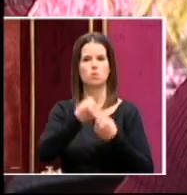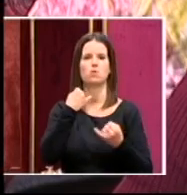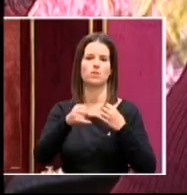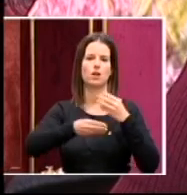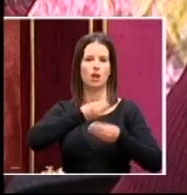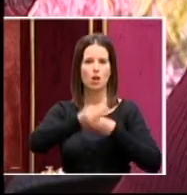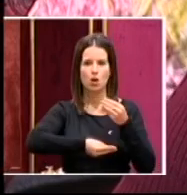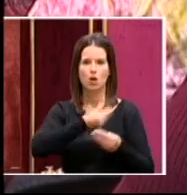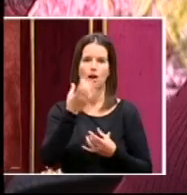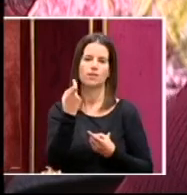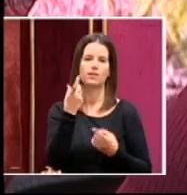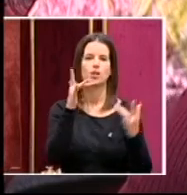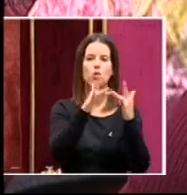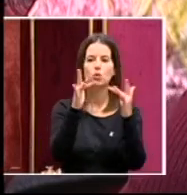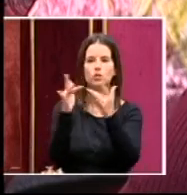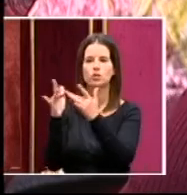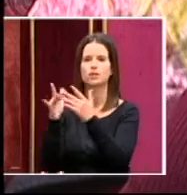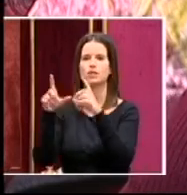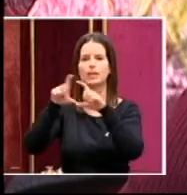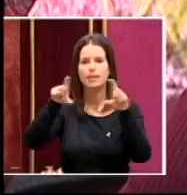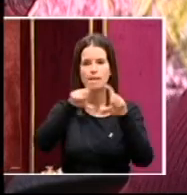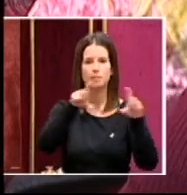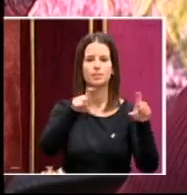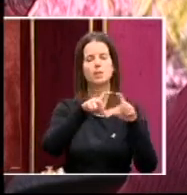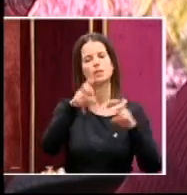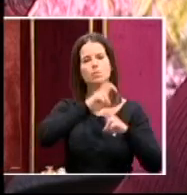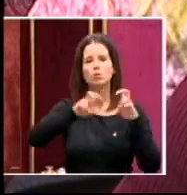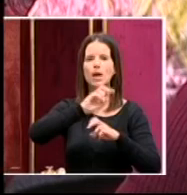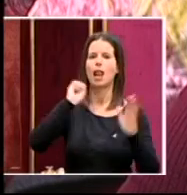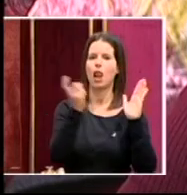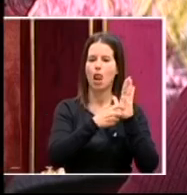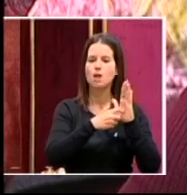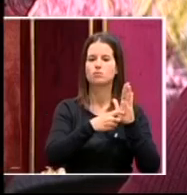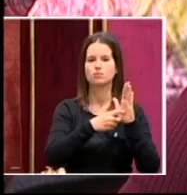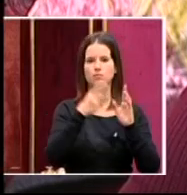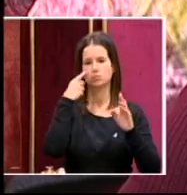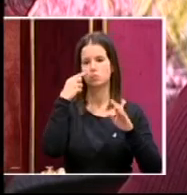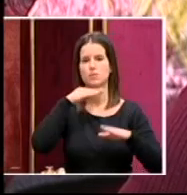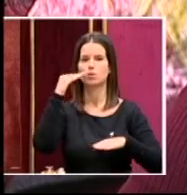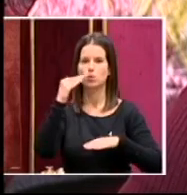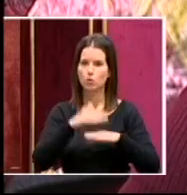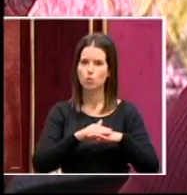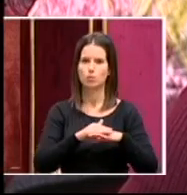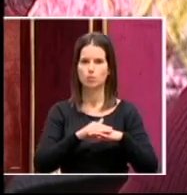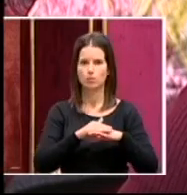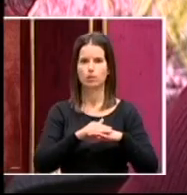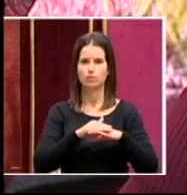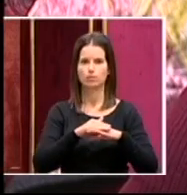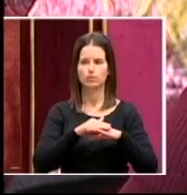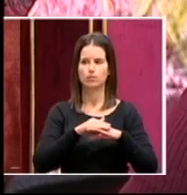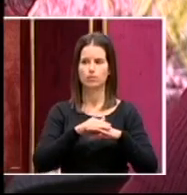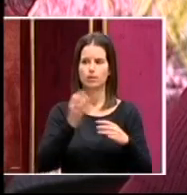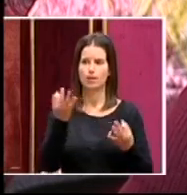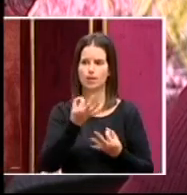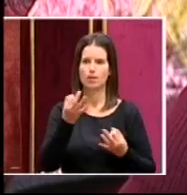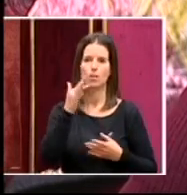empresas. Y las trabas legales, es verdad que hay que irlas acabando. Esperamos que